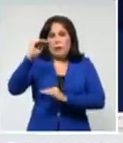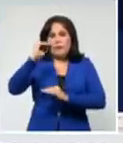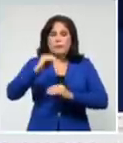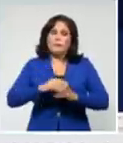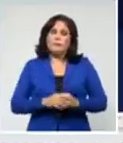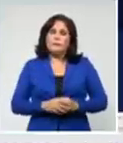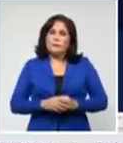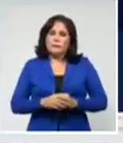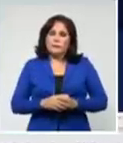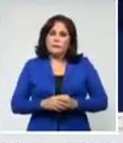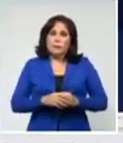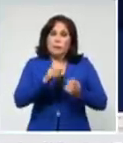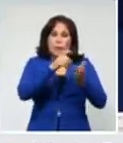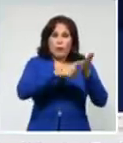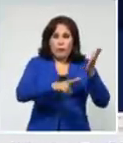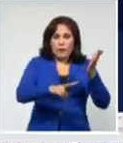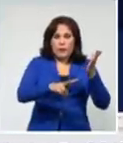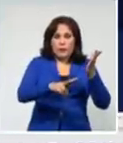Por provincias,